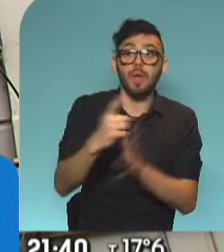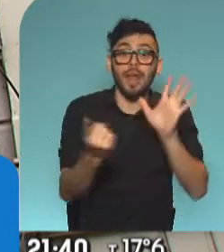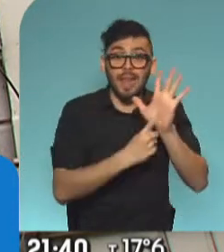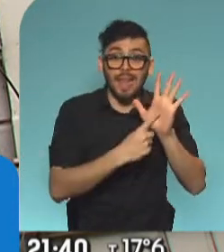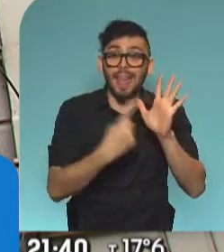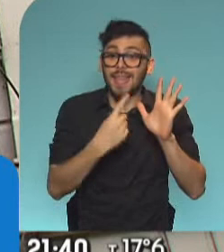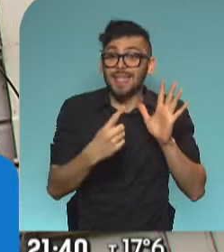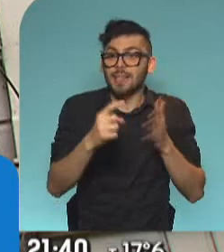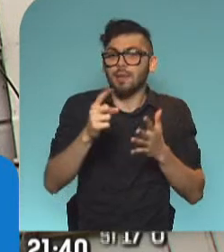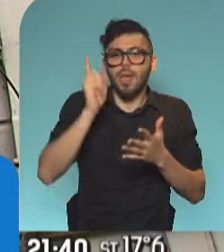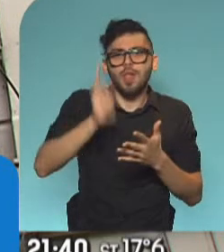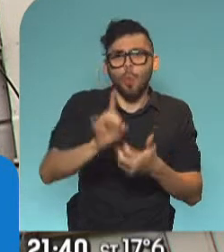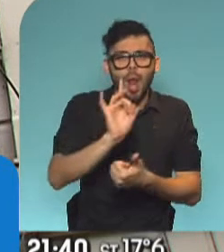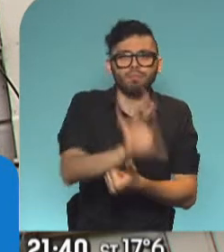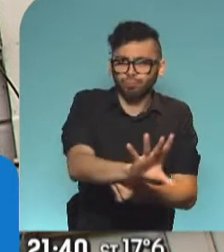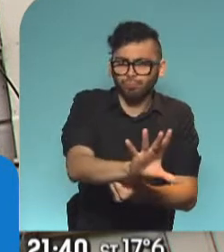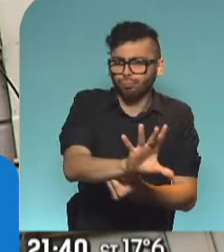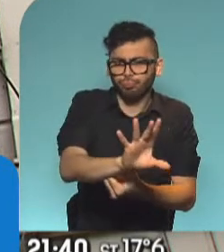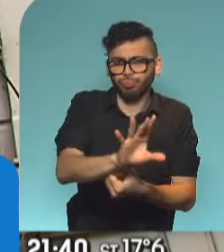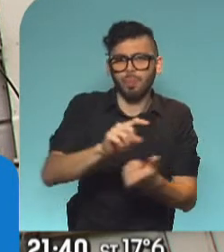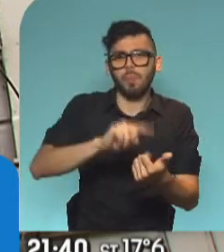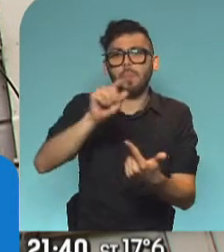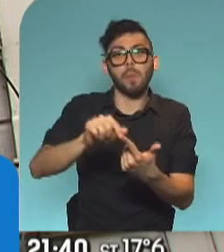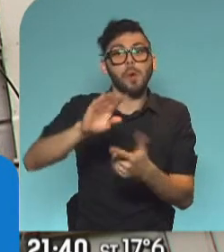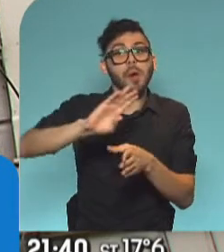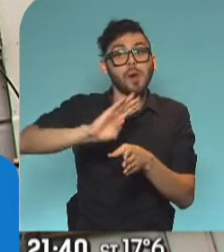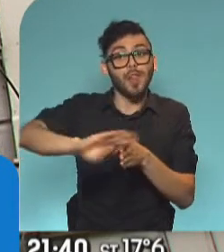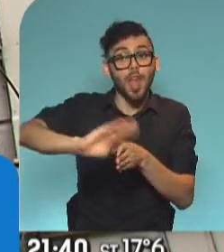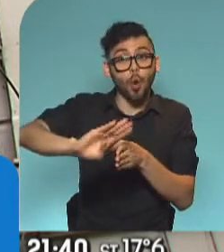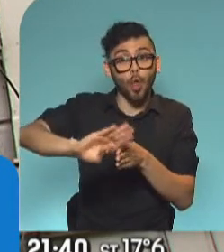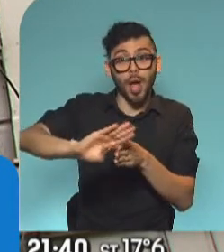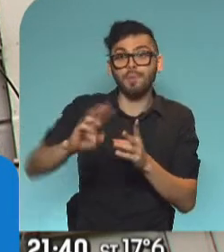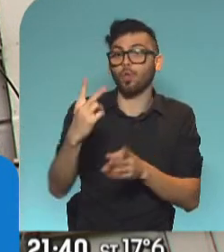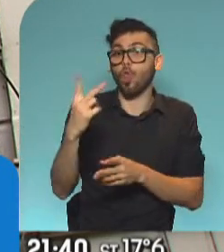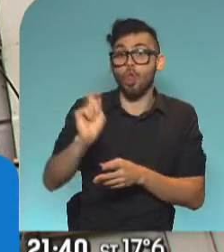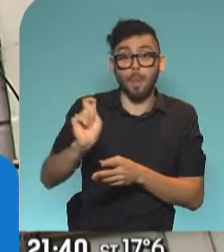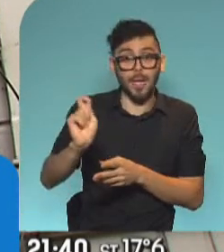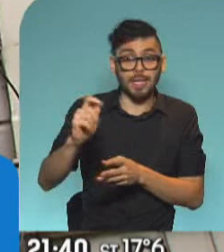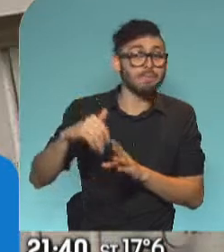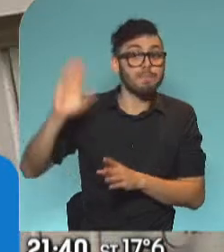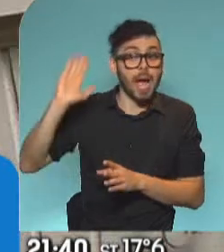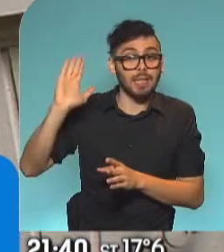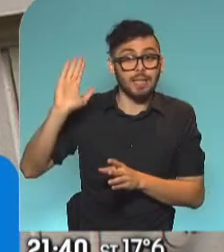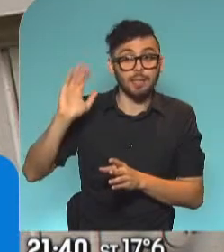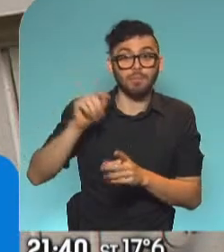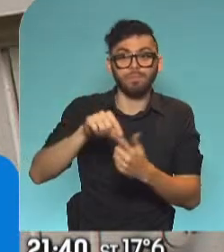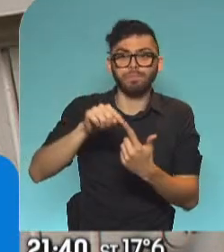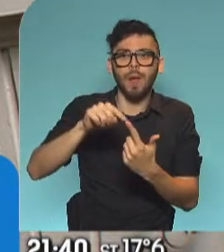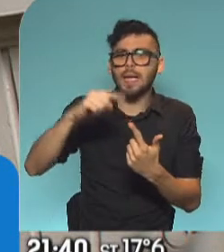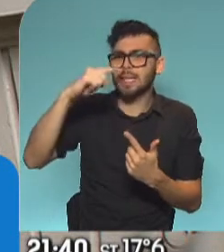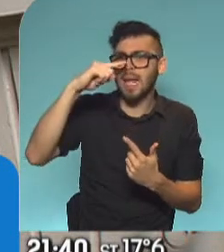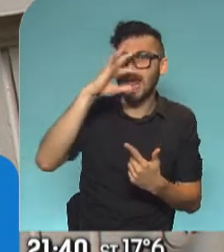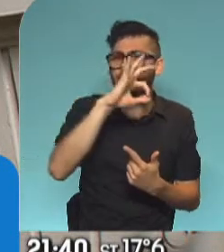prohibición para hacerlo el que está endeudado con más de dos meses de alquiler que representa a 700 mil hogares